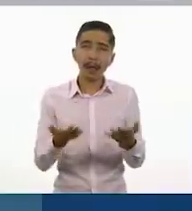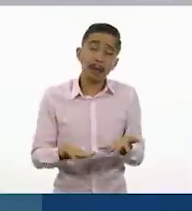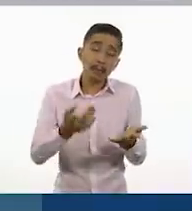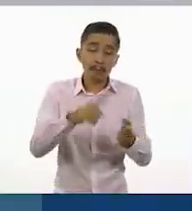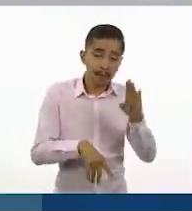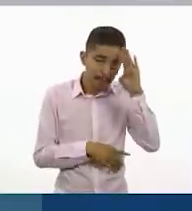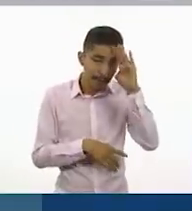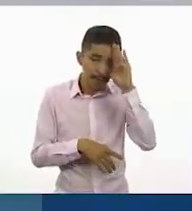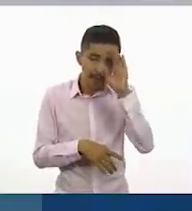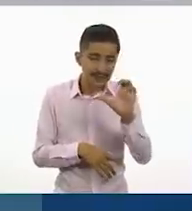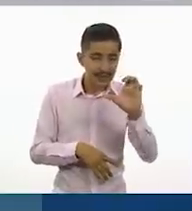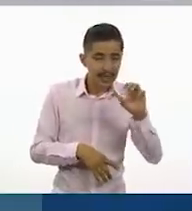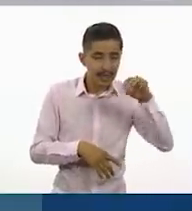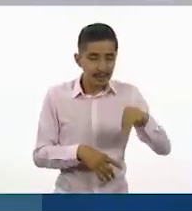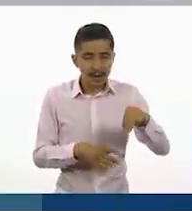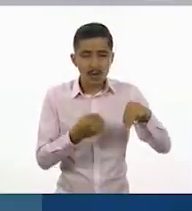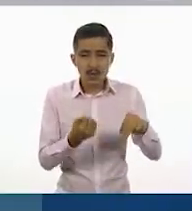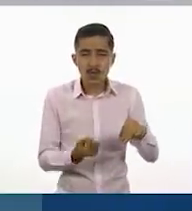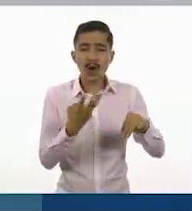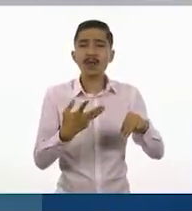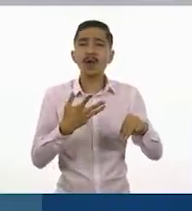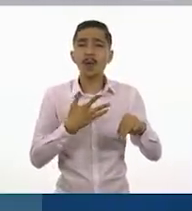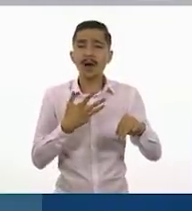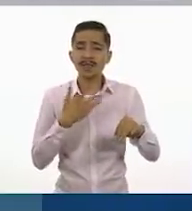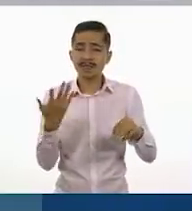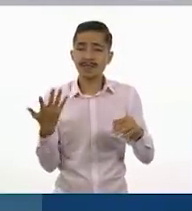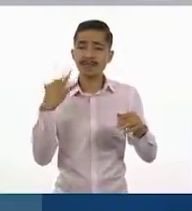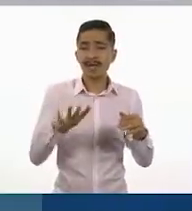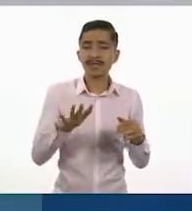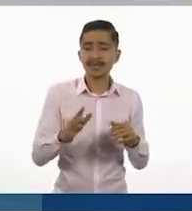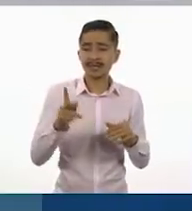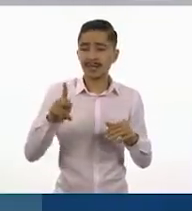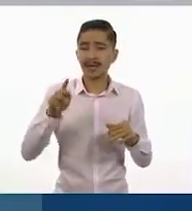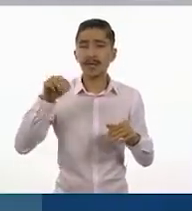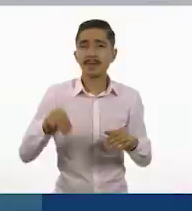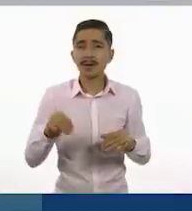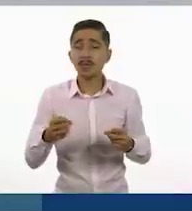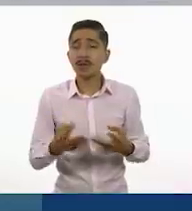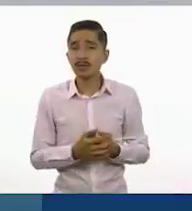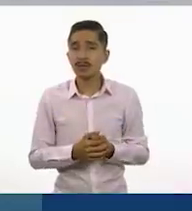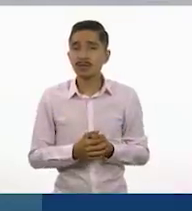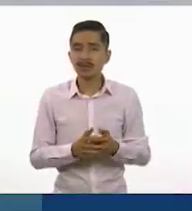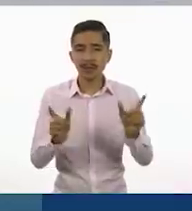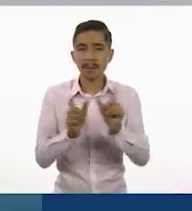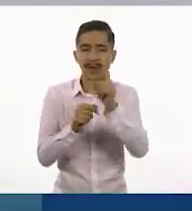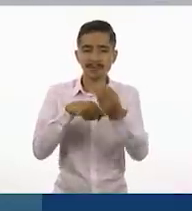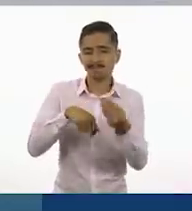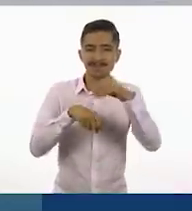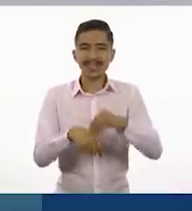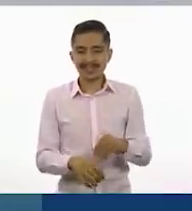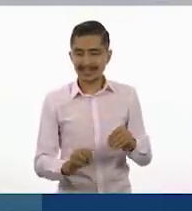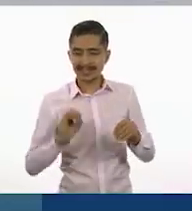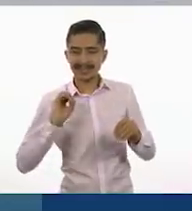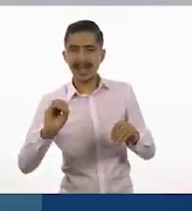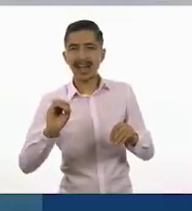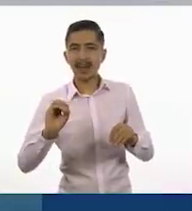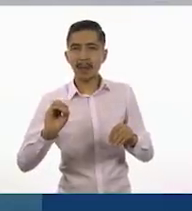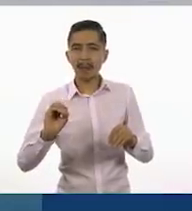cuántos centímetros hay en 10 kilómetros. ¿Sí? Tendremos nada más que aumentarle un 0 cuando multiplicamos por